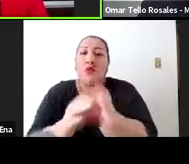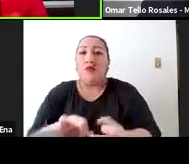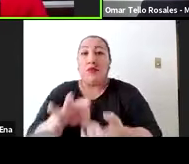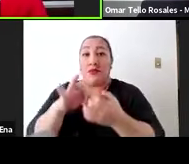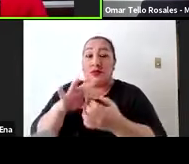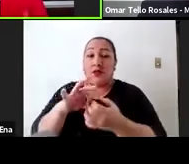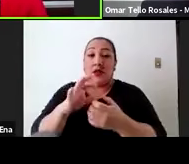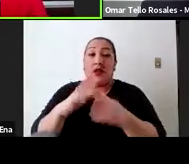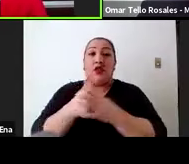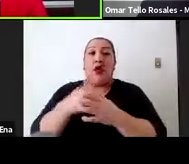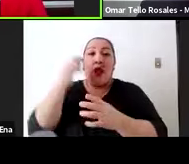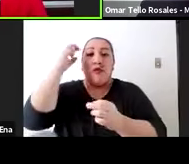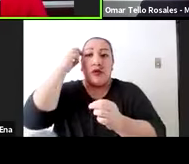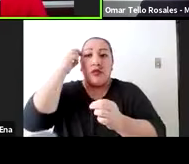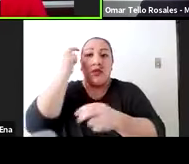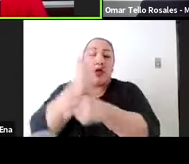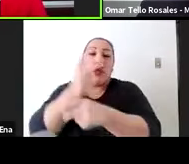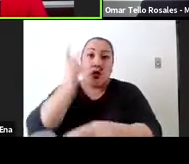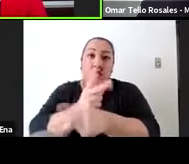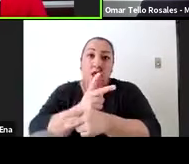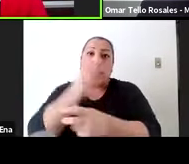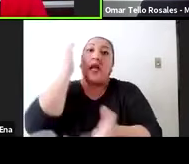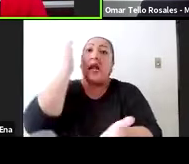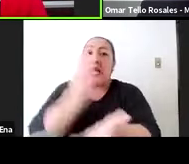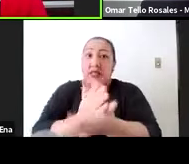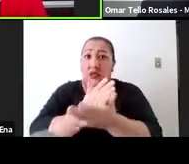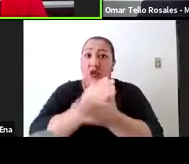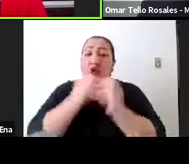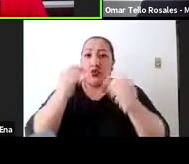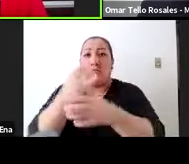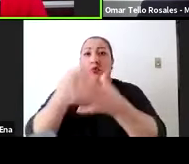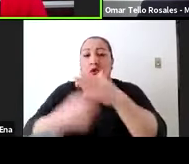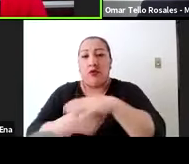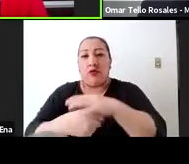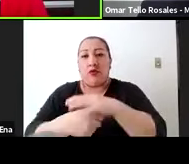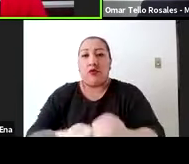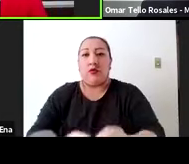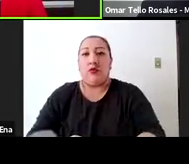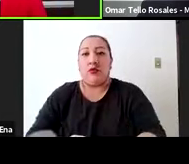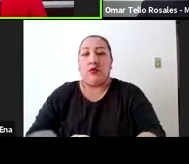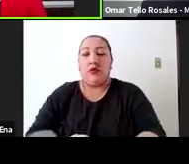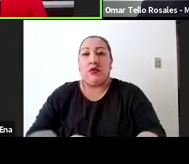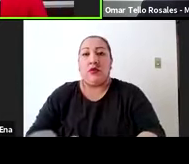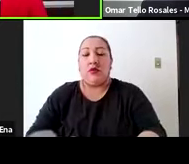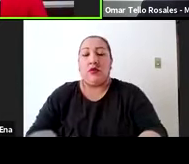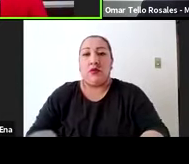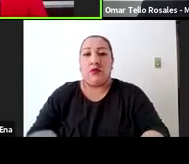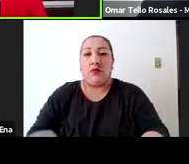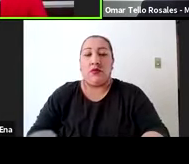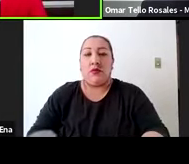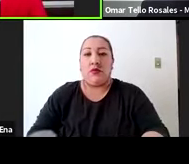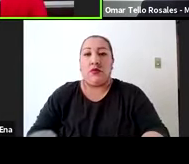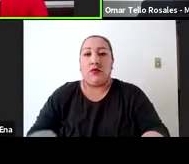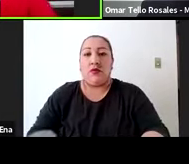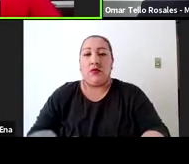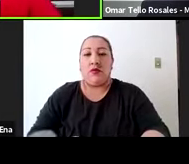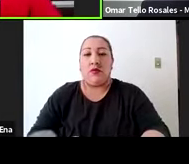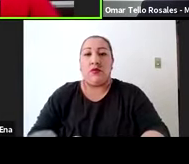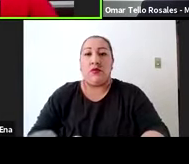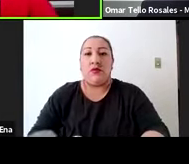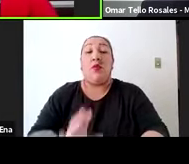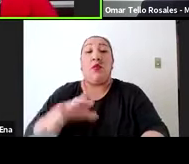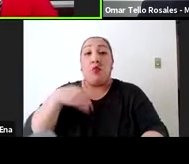las políticas de prevención y sanción de lucha contra la corrupción. Estamos próximos, probablemente sea la próxima semana, que estemos